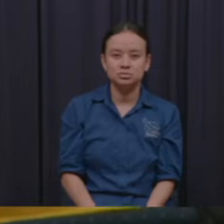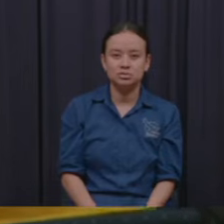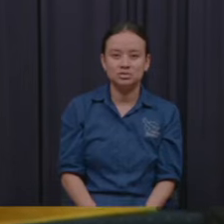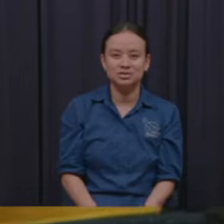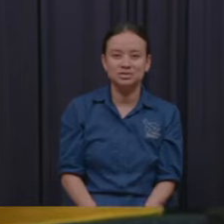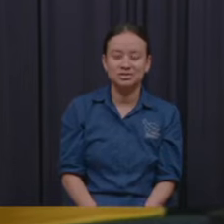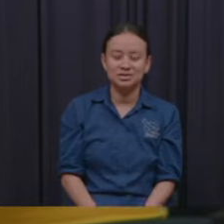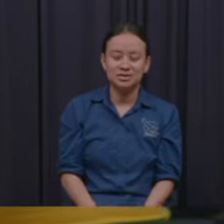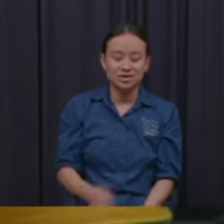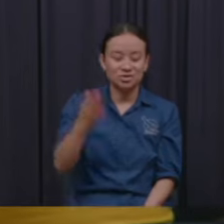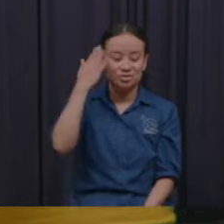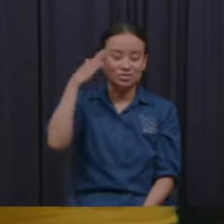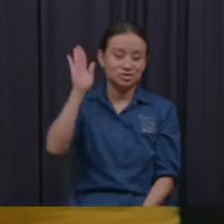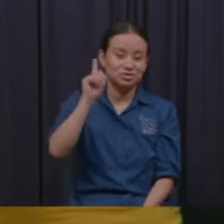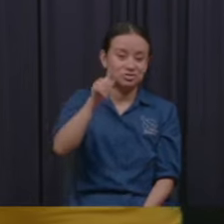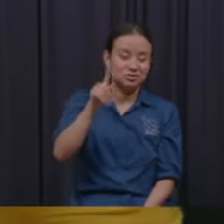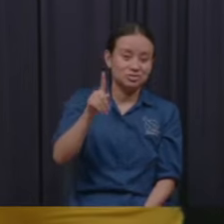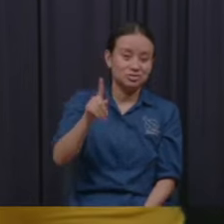1820.